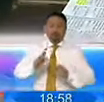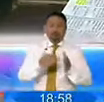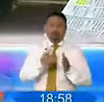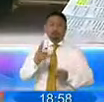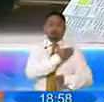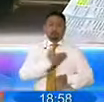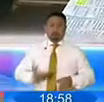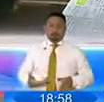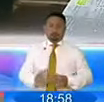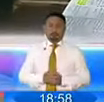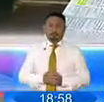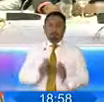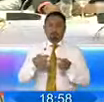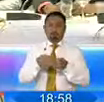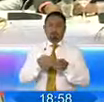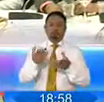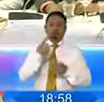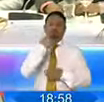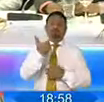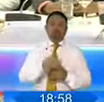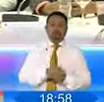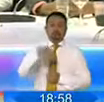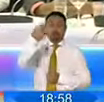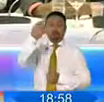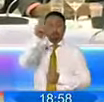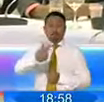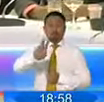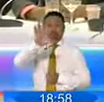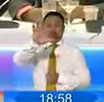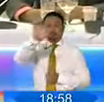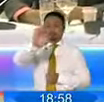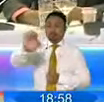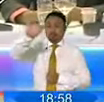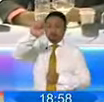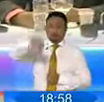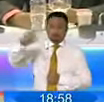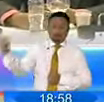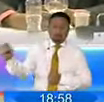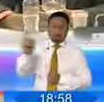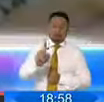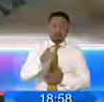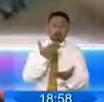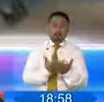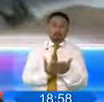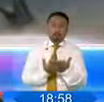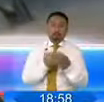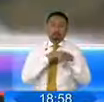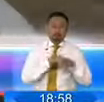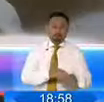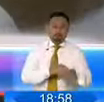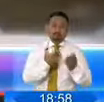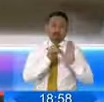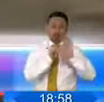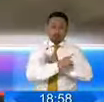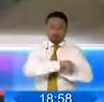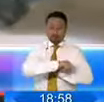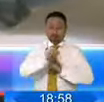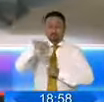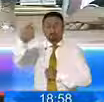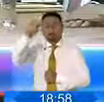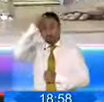vicepresidente. La comisión determinó además que el próximo viernes 5 de enero deberán acudir a entregar las pruebas de cargo los acusadores y el